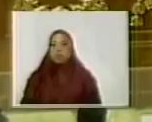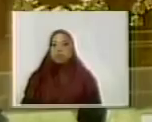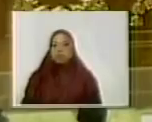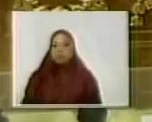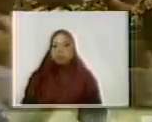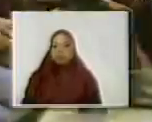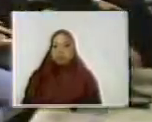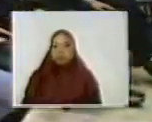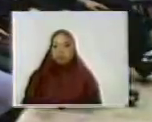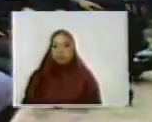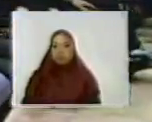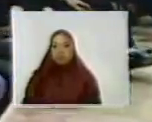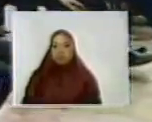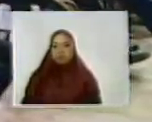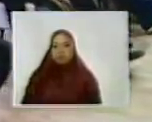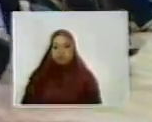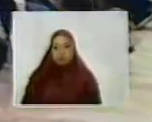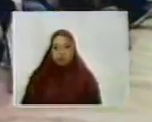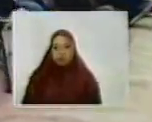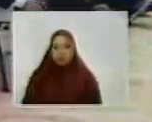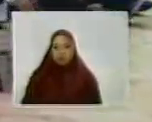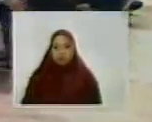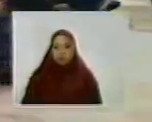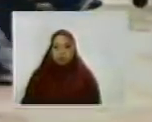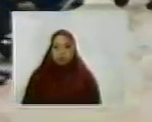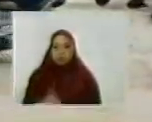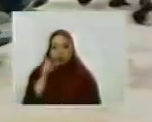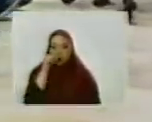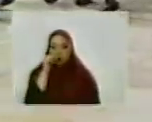Toma la palabra. Hacemos acá.